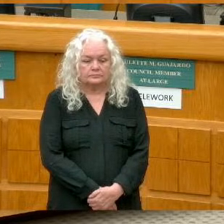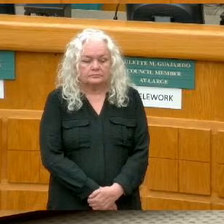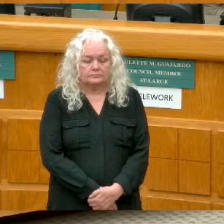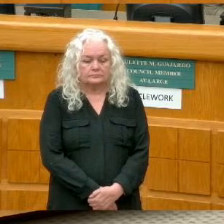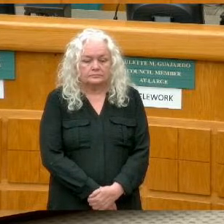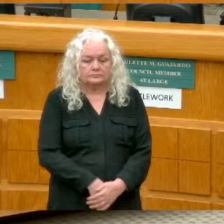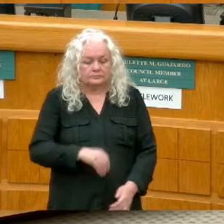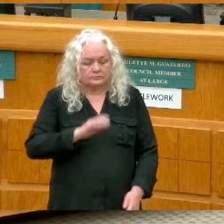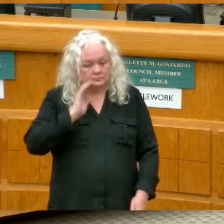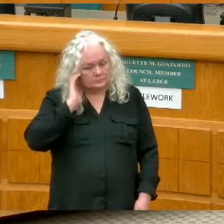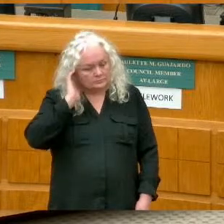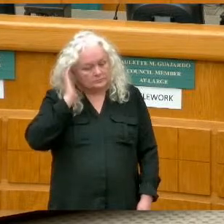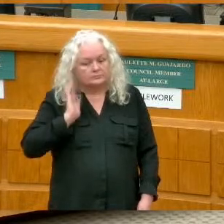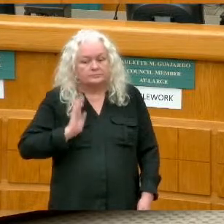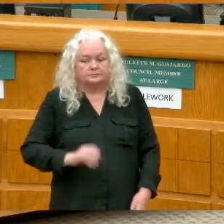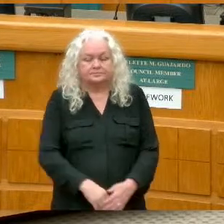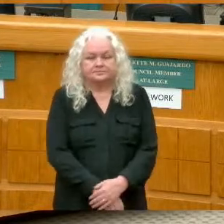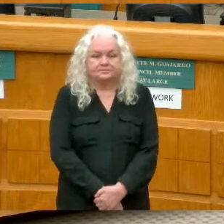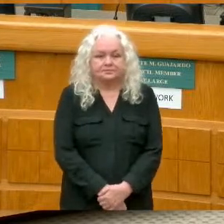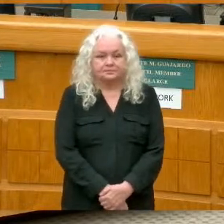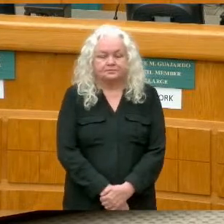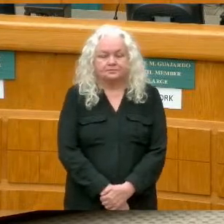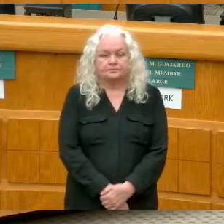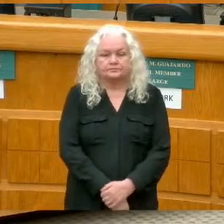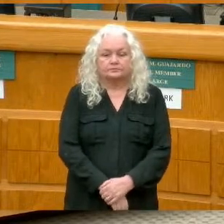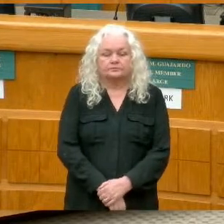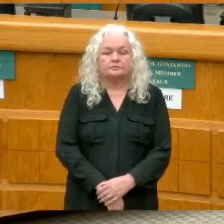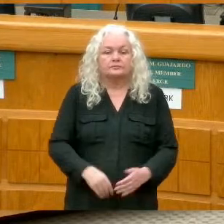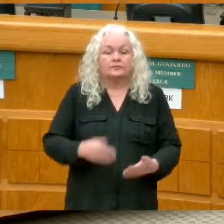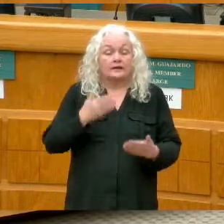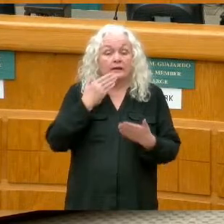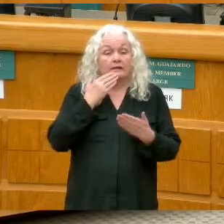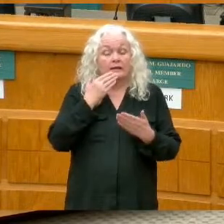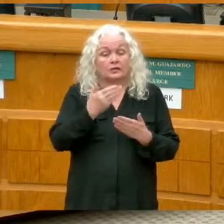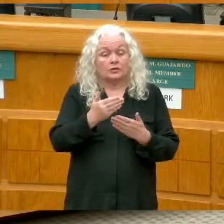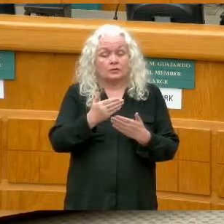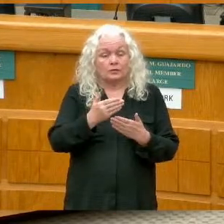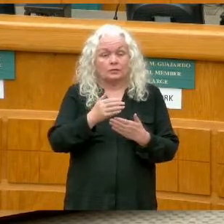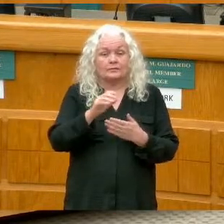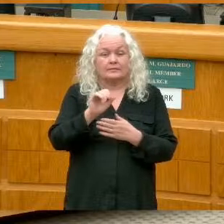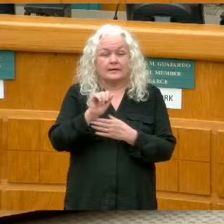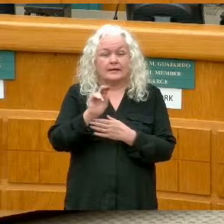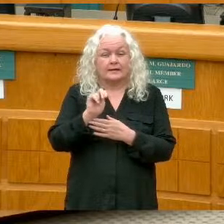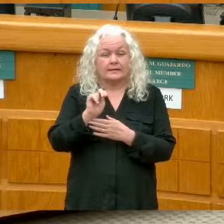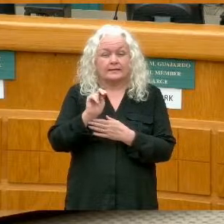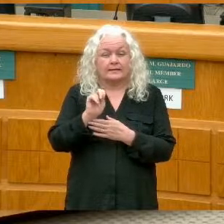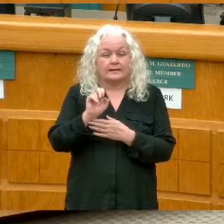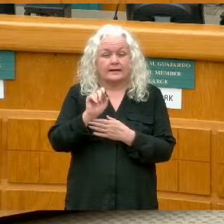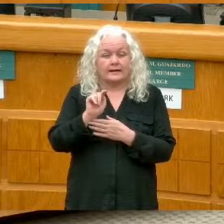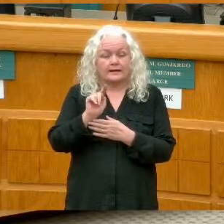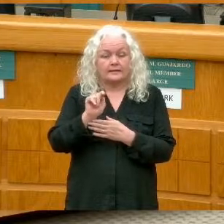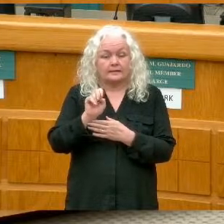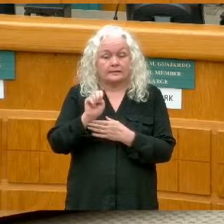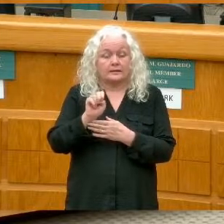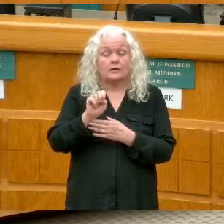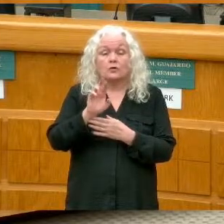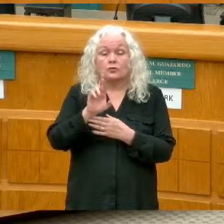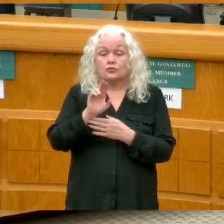Pública nos va a dar su reporte. Thank you. Annette Rodriguez, Health Director.